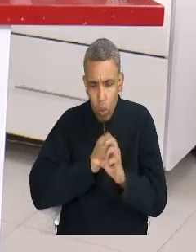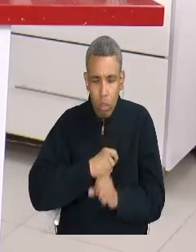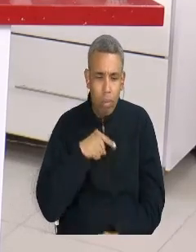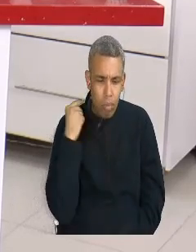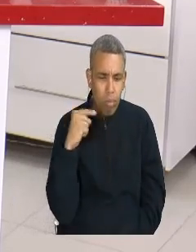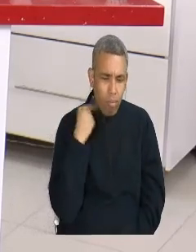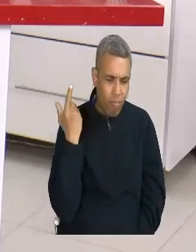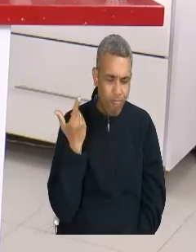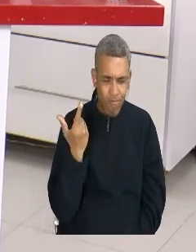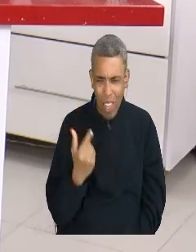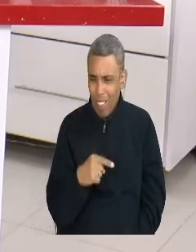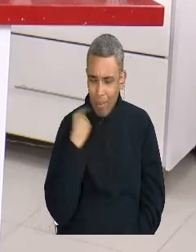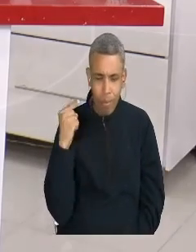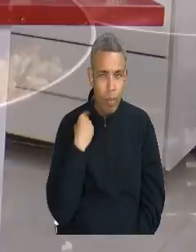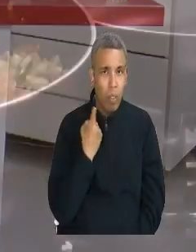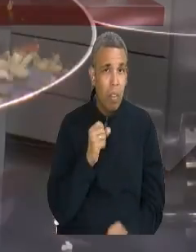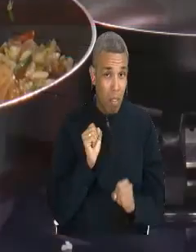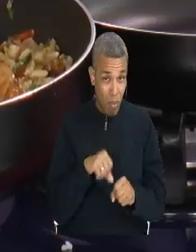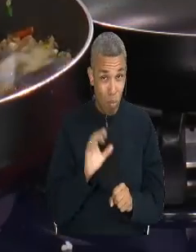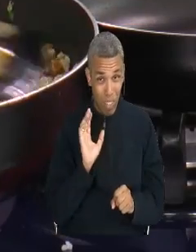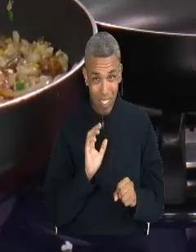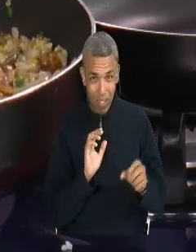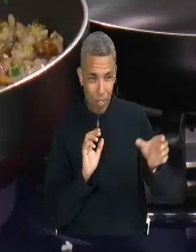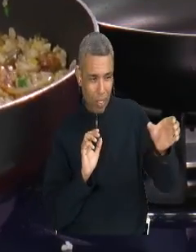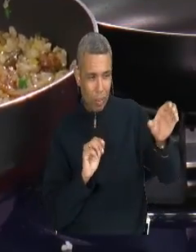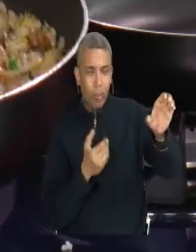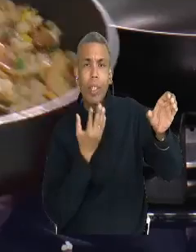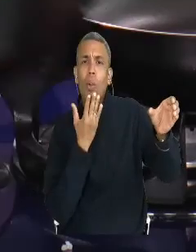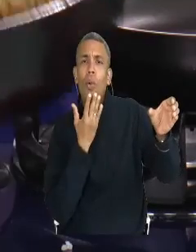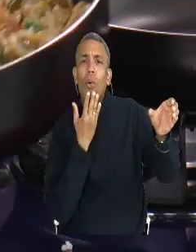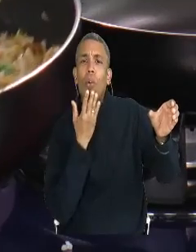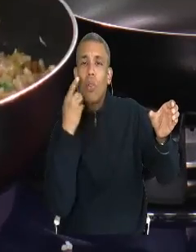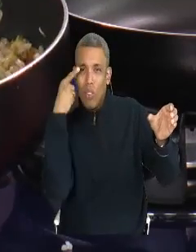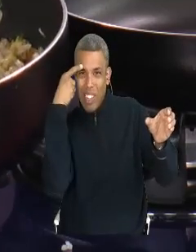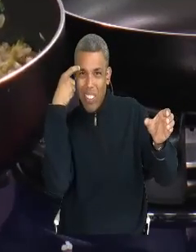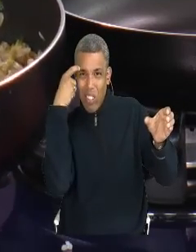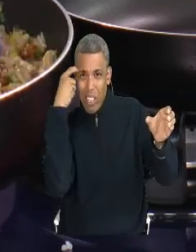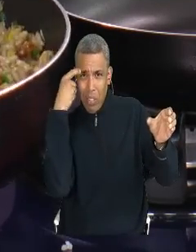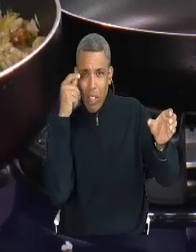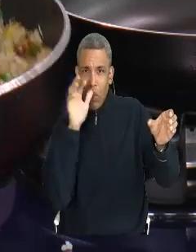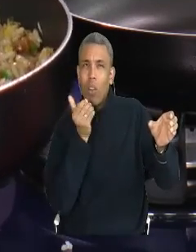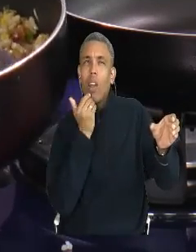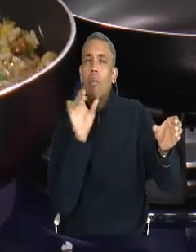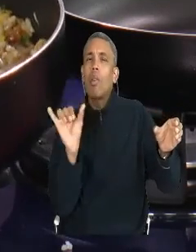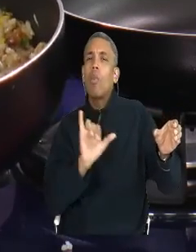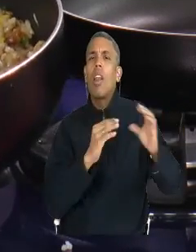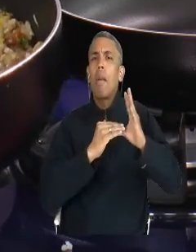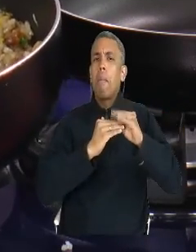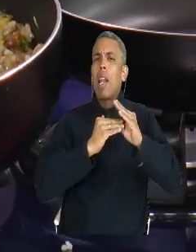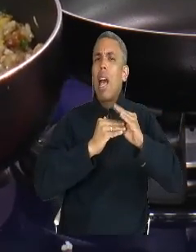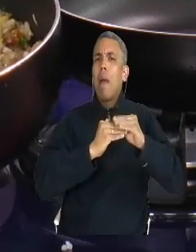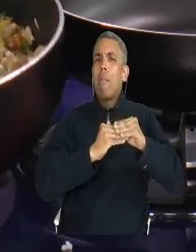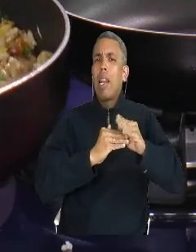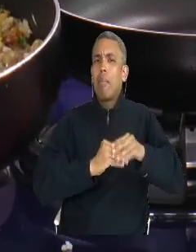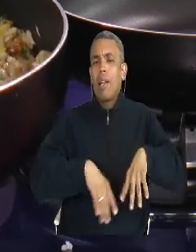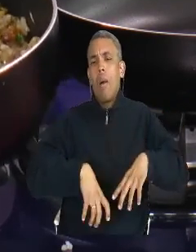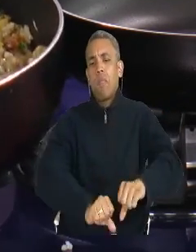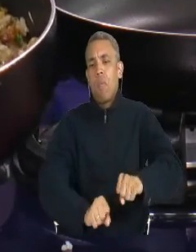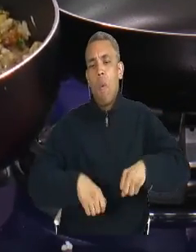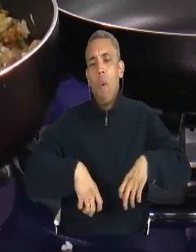si lo conocen, y si no lo conocen, pues ¿qué es? Es la tintura que se utiliza en la cocina